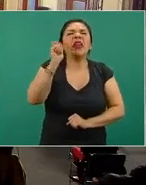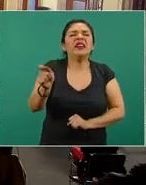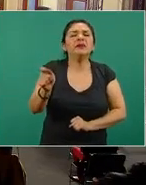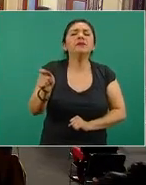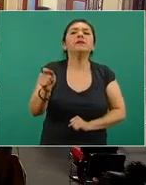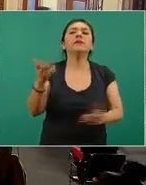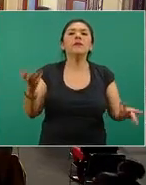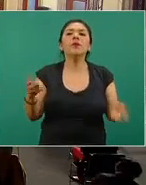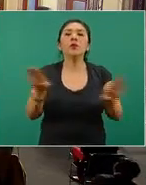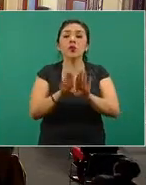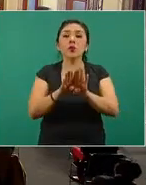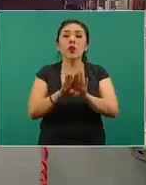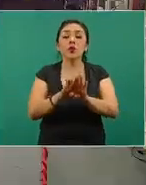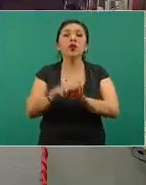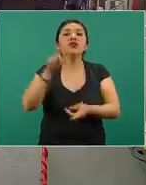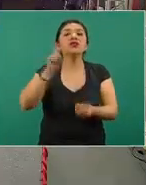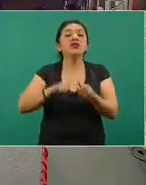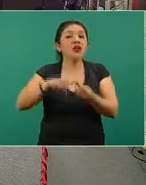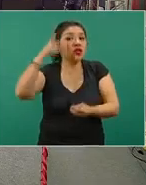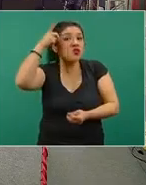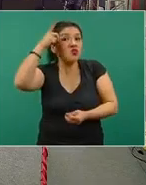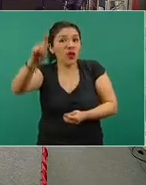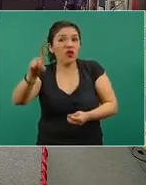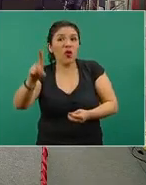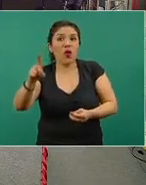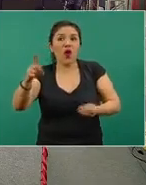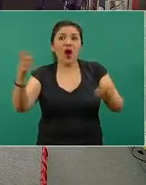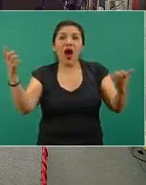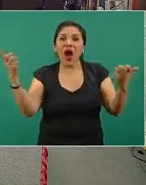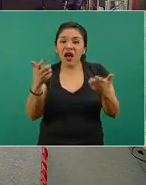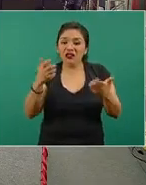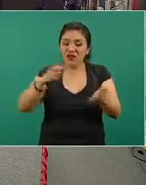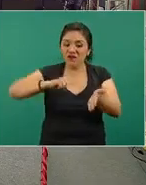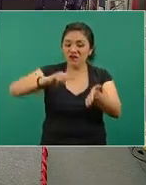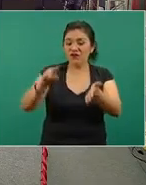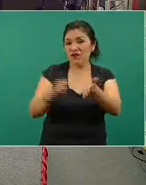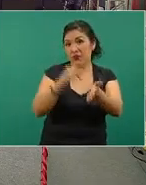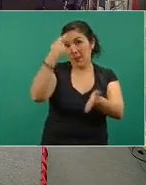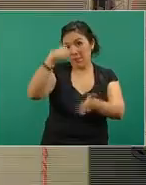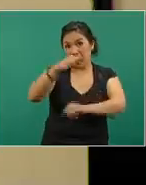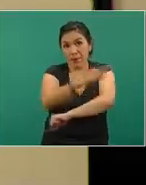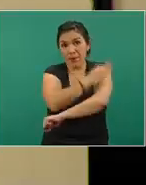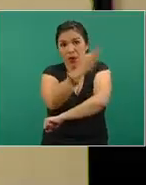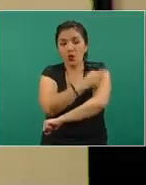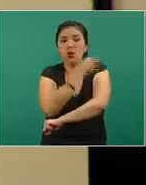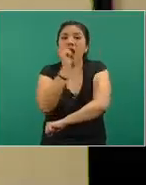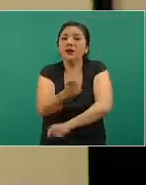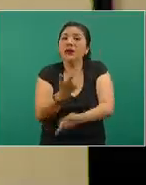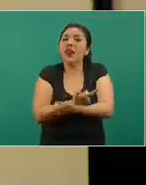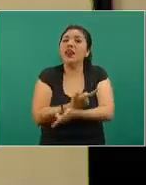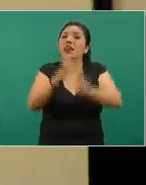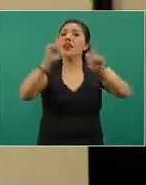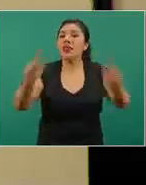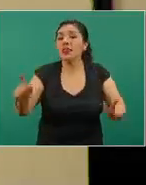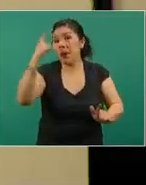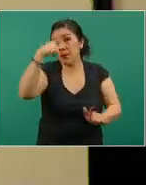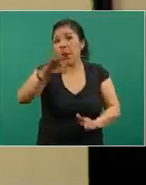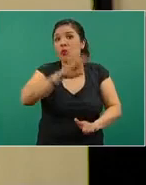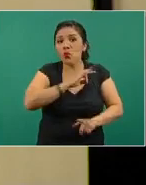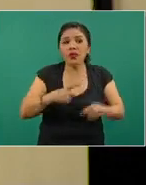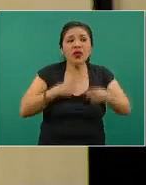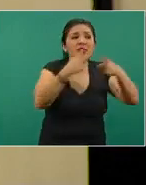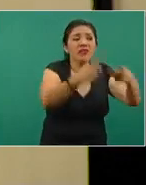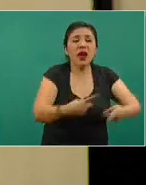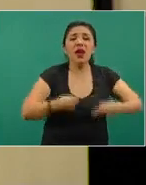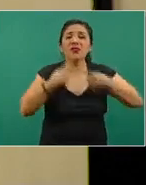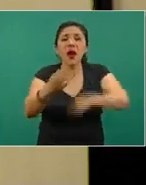que la propiedad intelectual de las vacunas se libere para poder hacer llegar las vacunas a los lugares